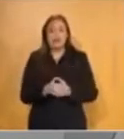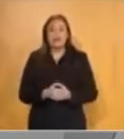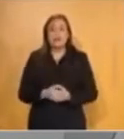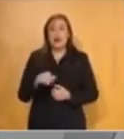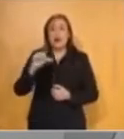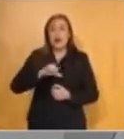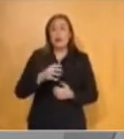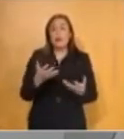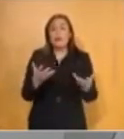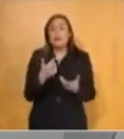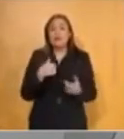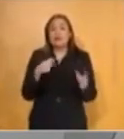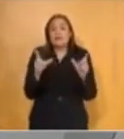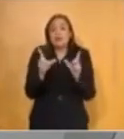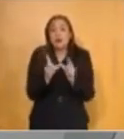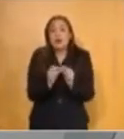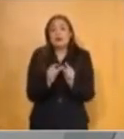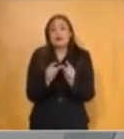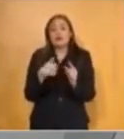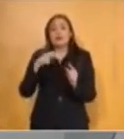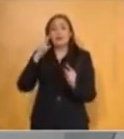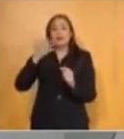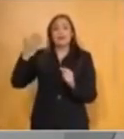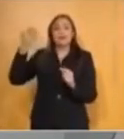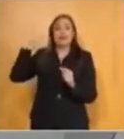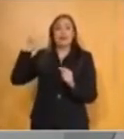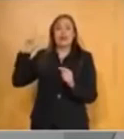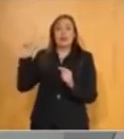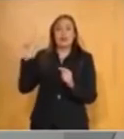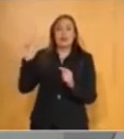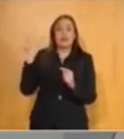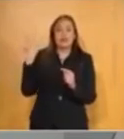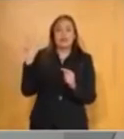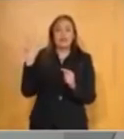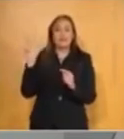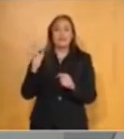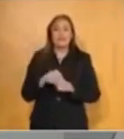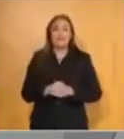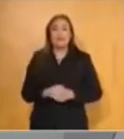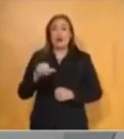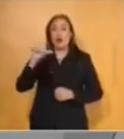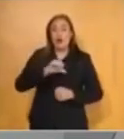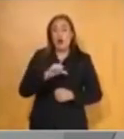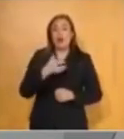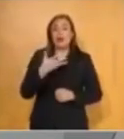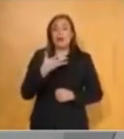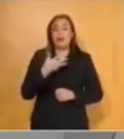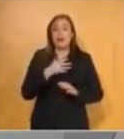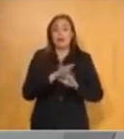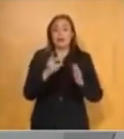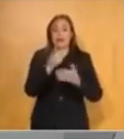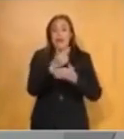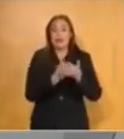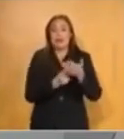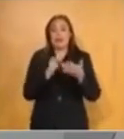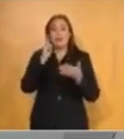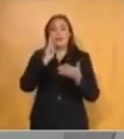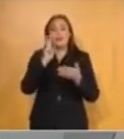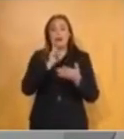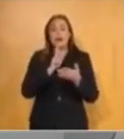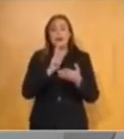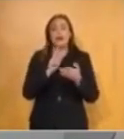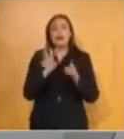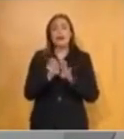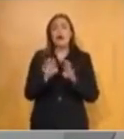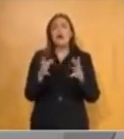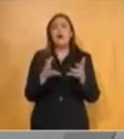de resumen de lo que hemos visto en las dos clases pasadas y el día de hoy que estaba programado o que lo tenemos planeado, hablar acerca